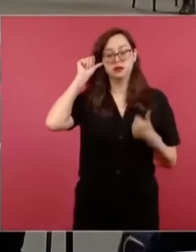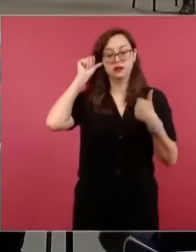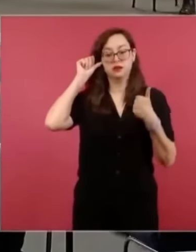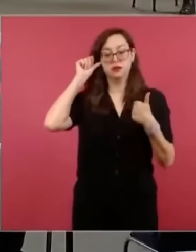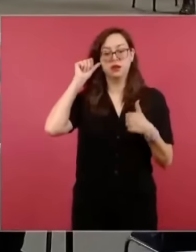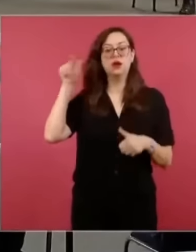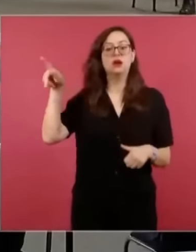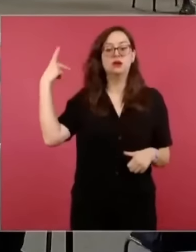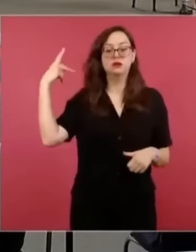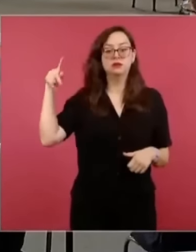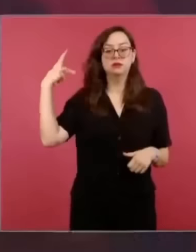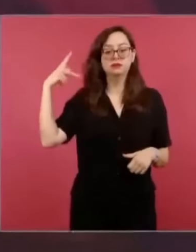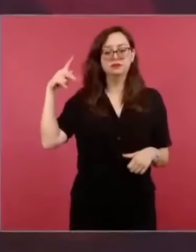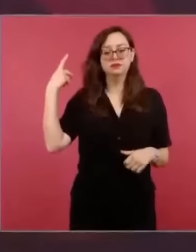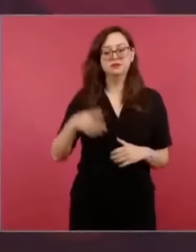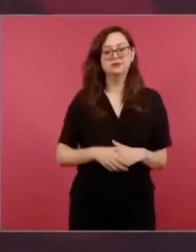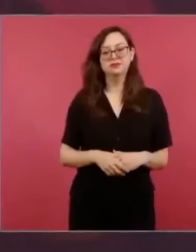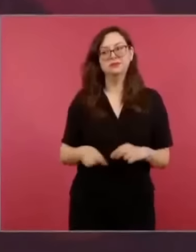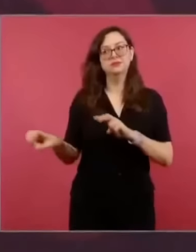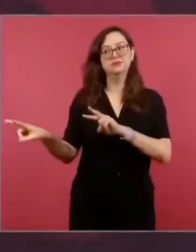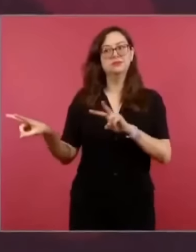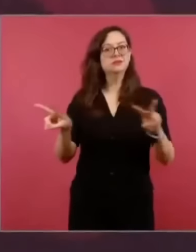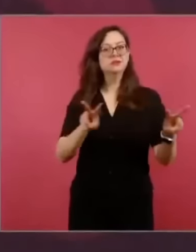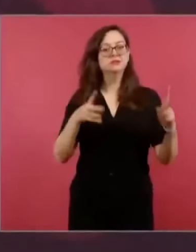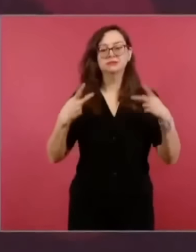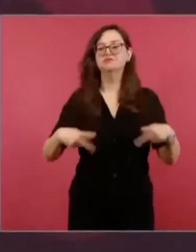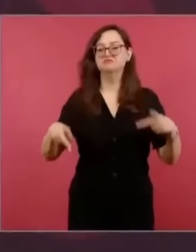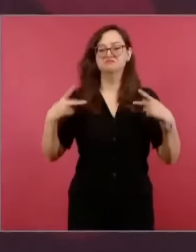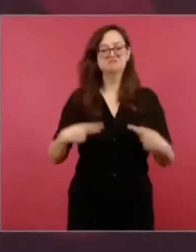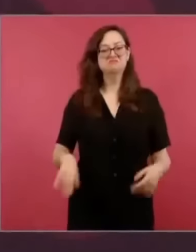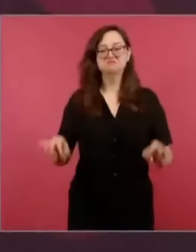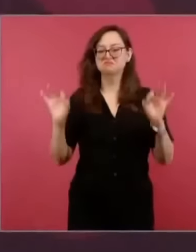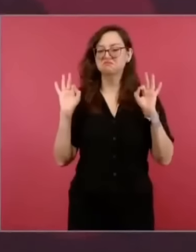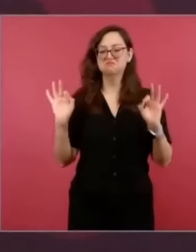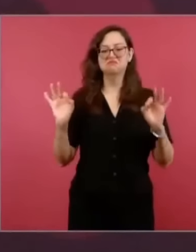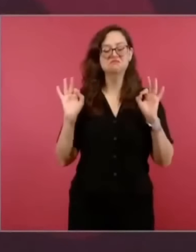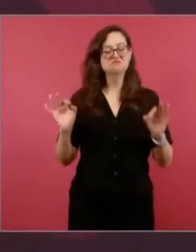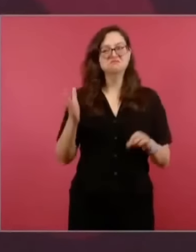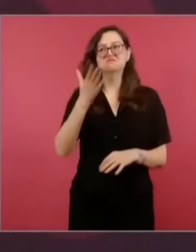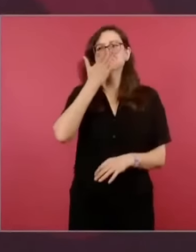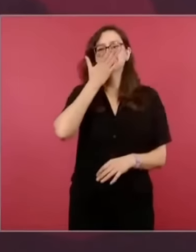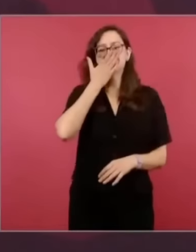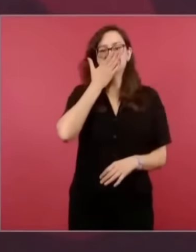y la gente muy bien todos